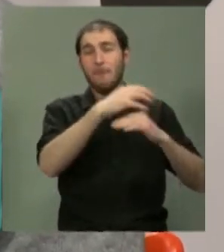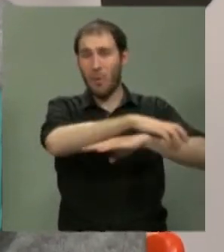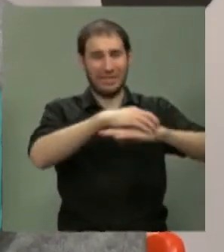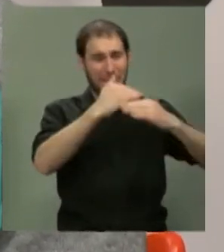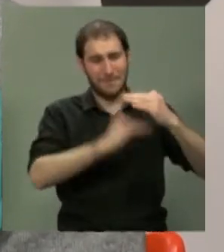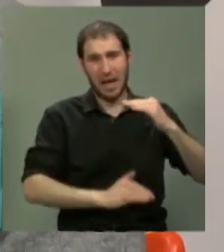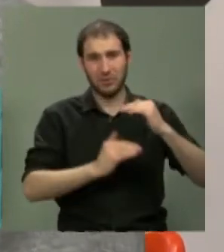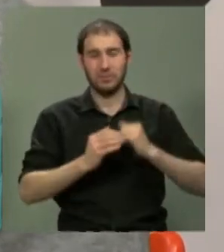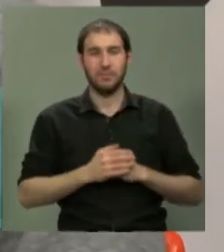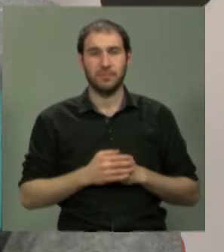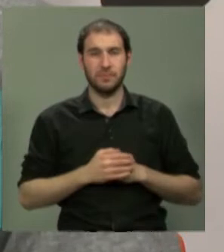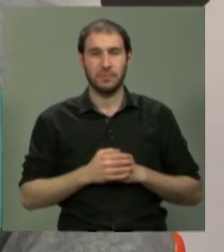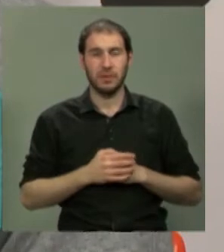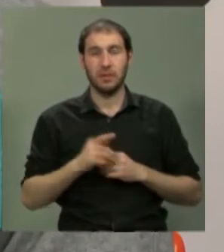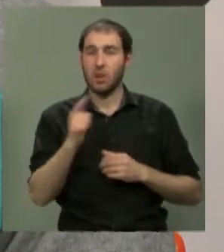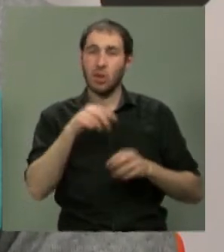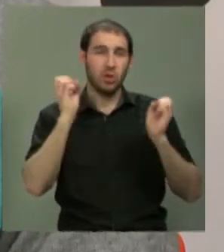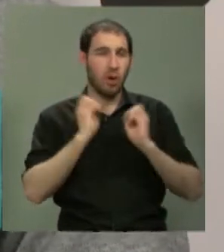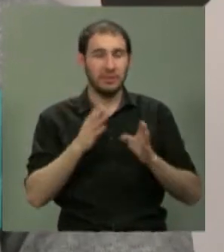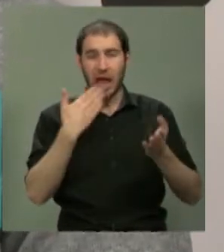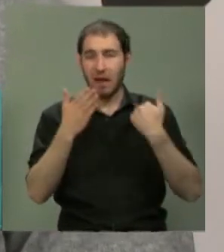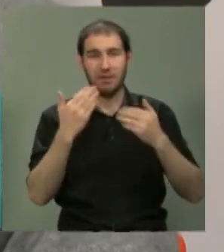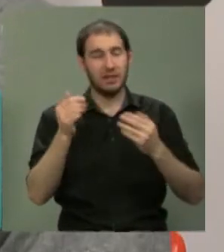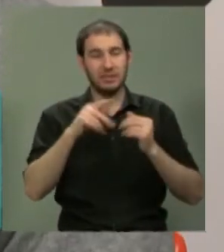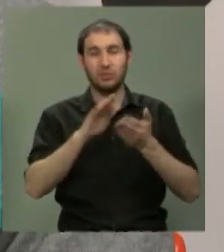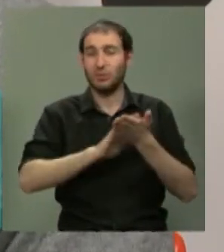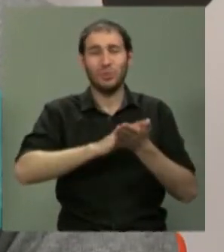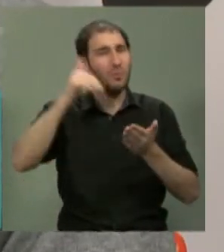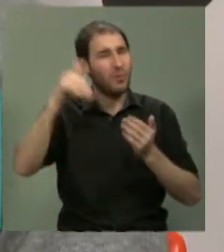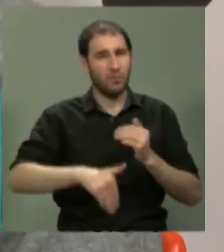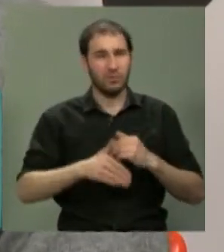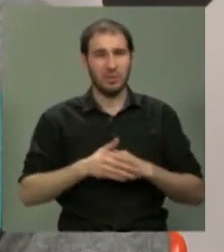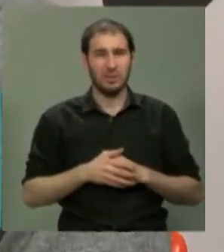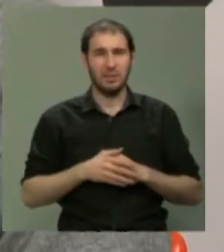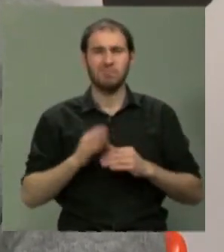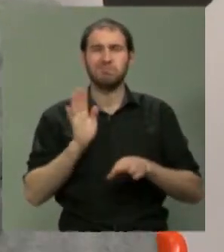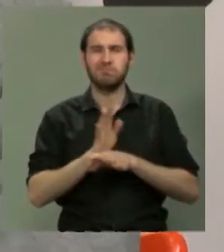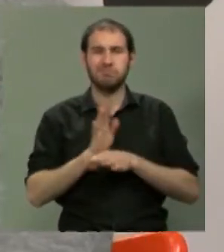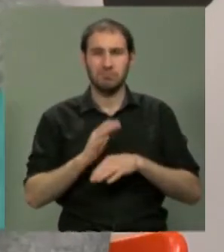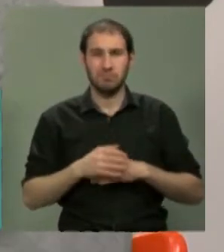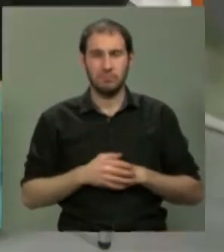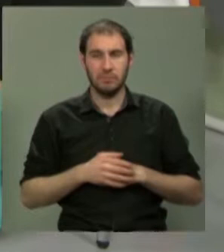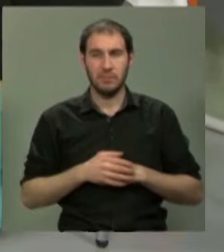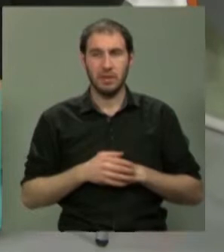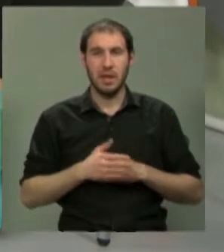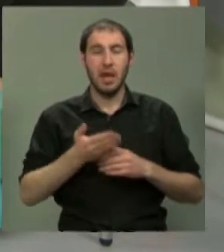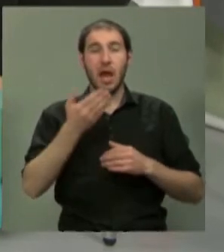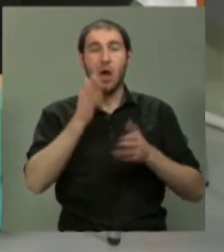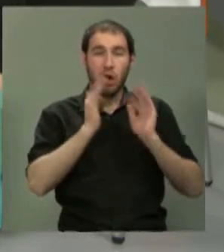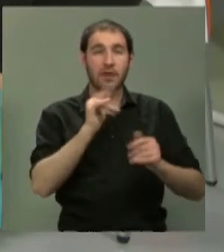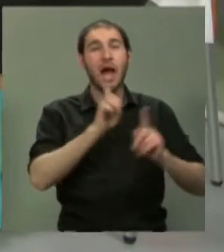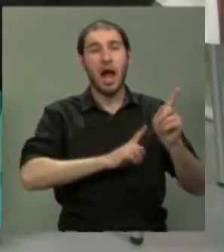pobreza. O sea, tenemos que empezar a hablar de soluciones profundas, en el sentido de que hay pibes que